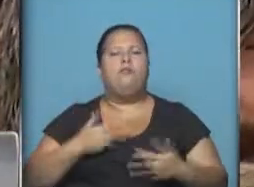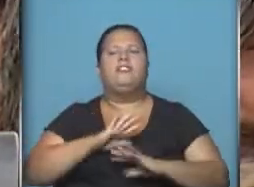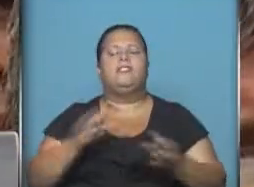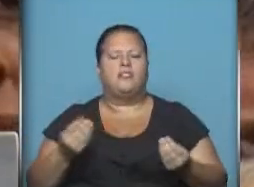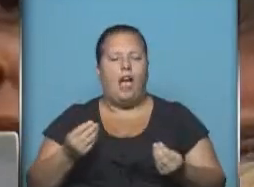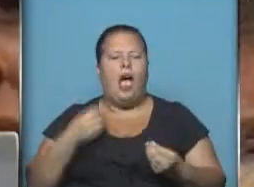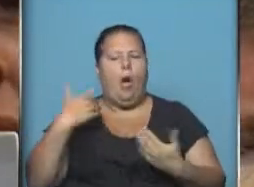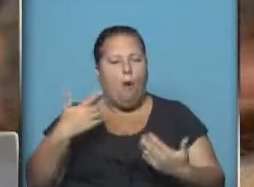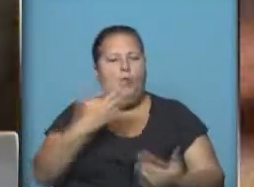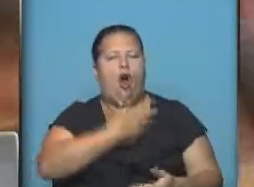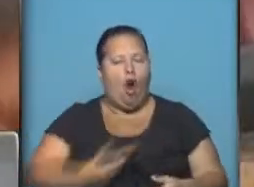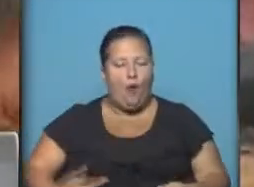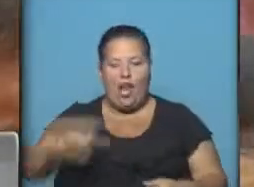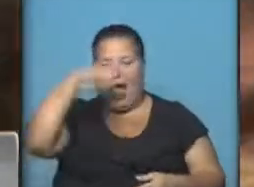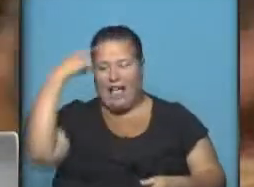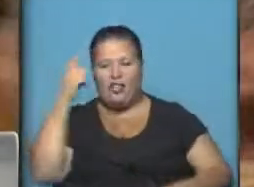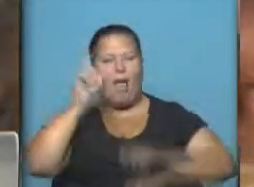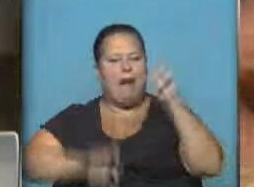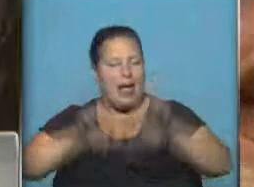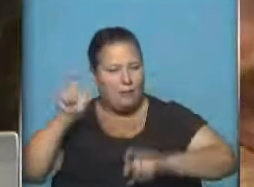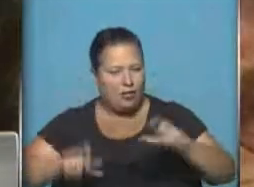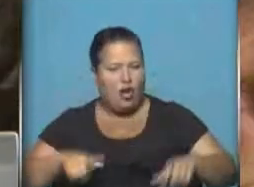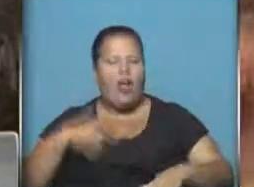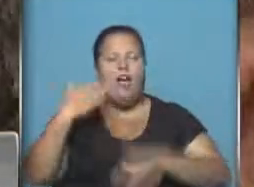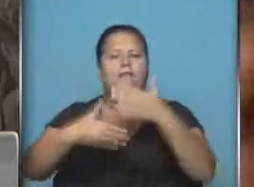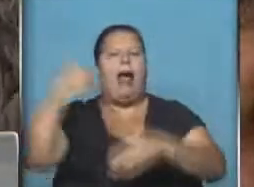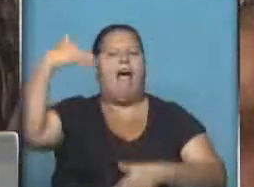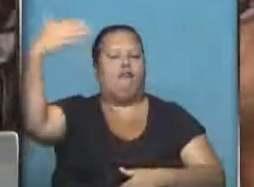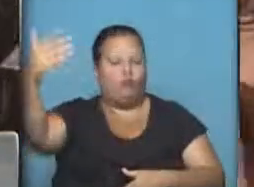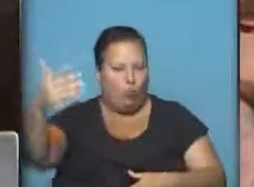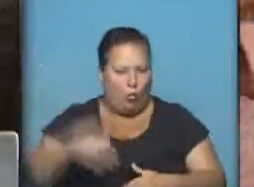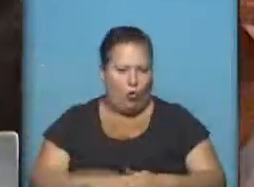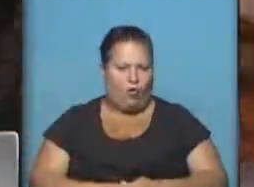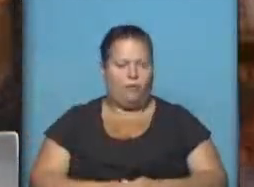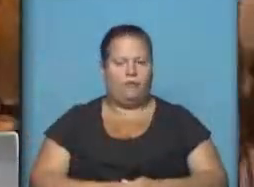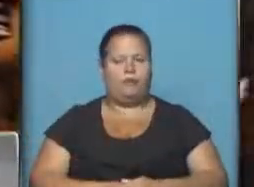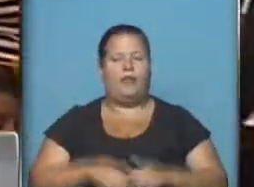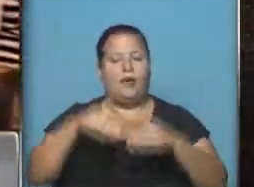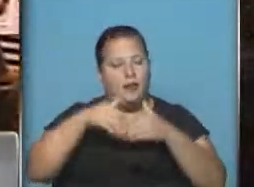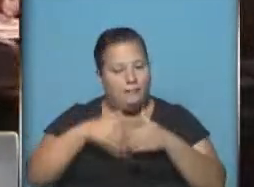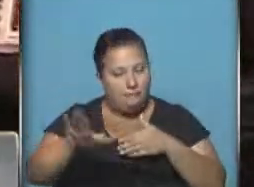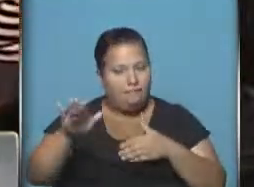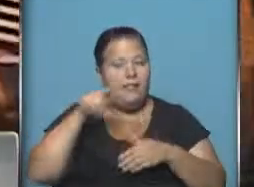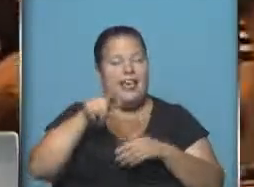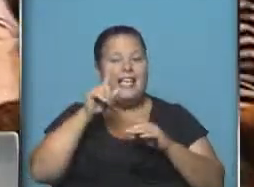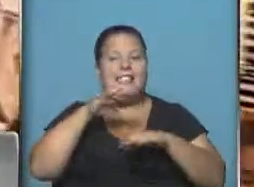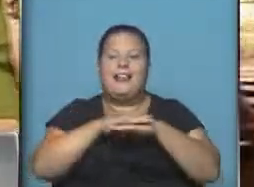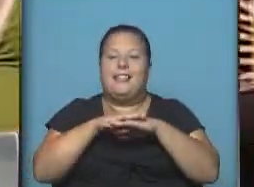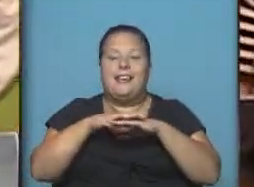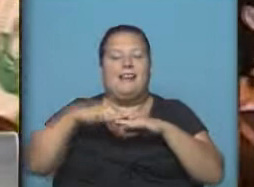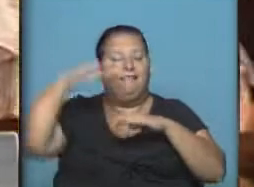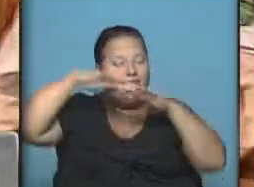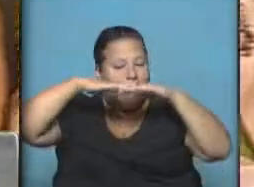que puede haber un gobierno nacional y popular que construya futuro. De ahí, de ese piso tan